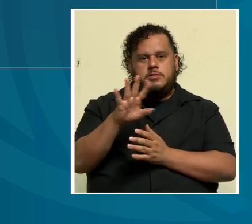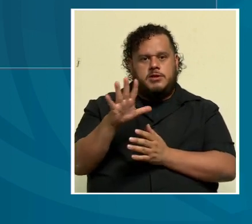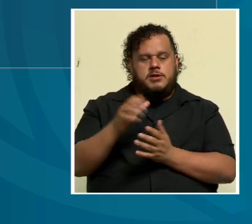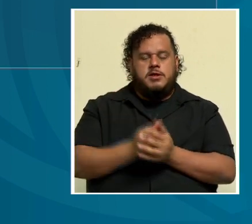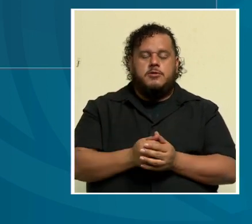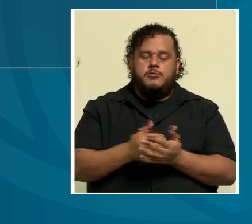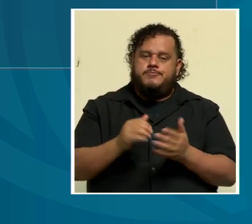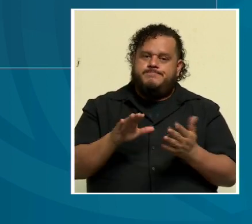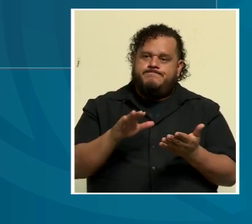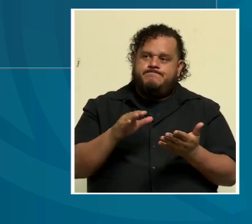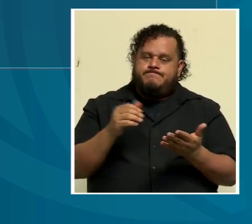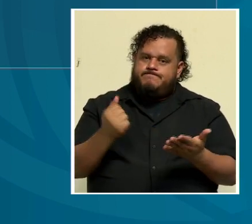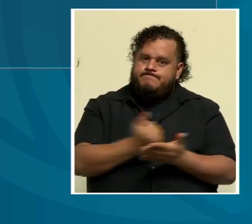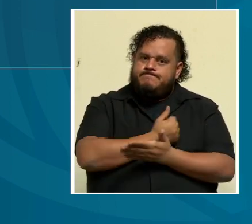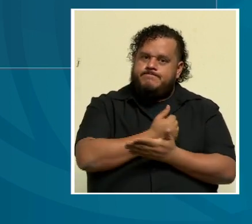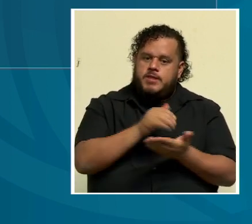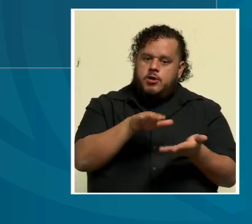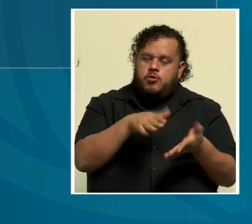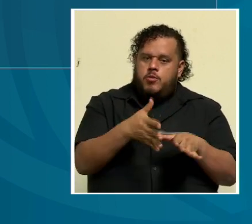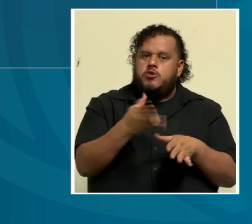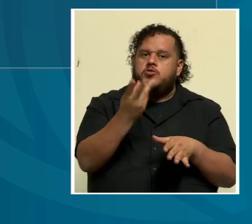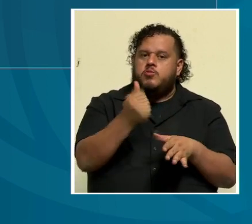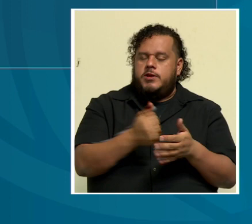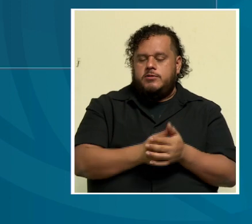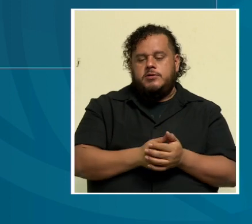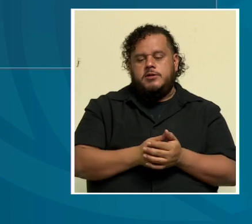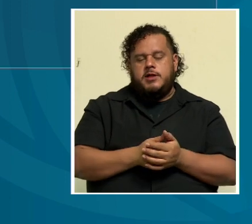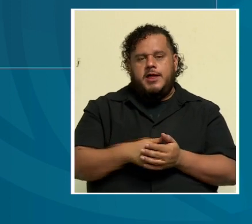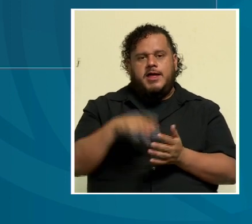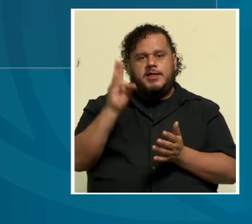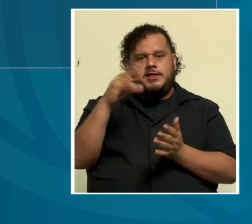591.745. Lamentablemente, la cifra de fallecidos es de